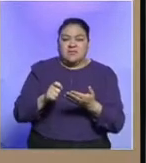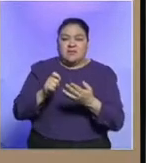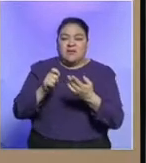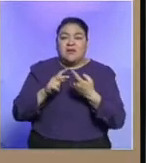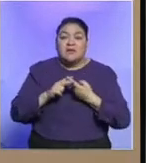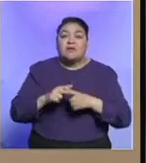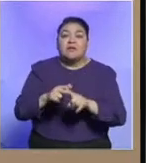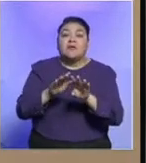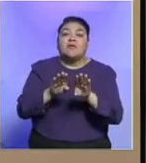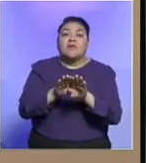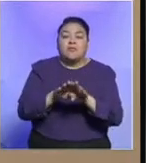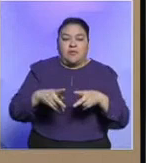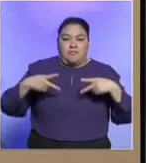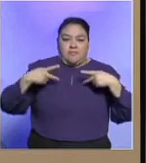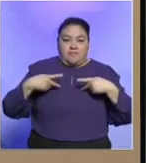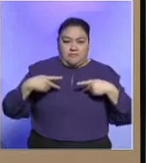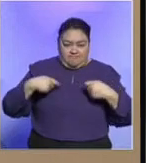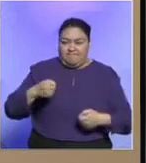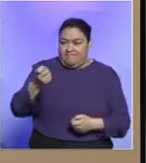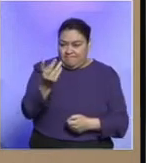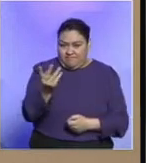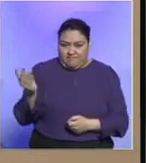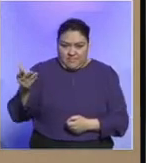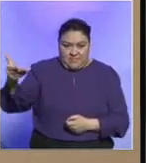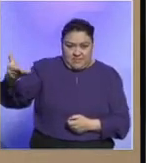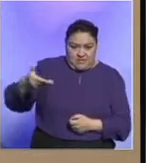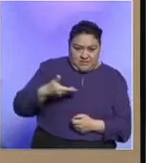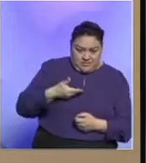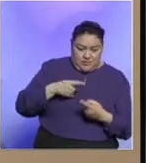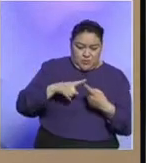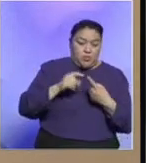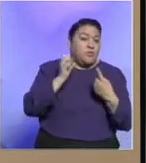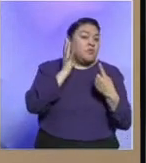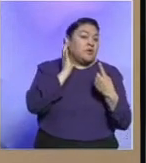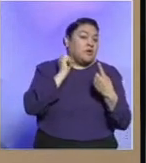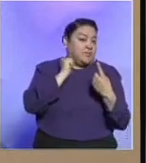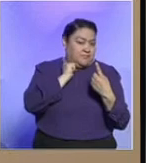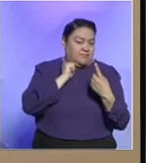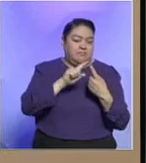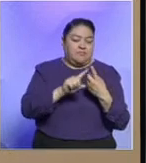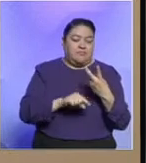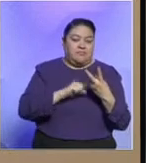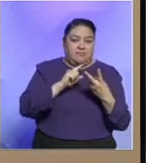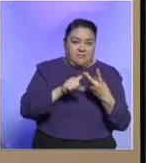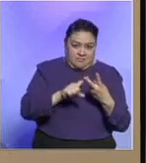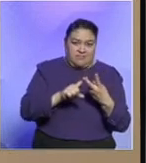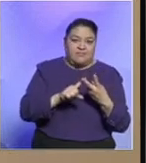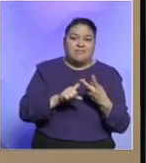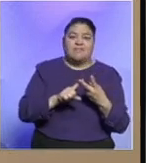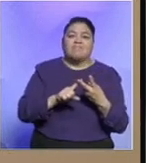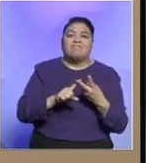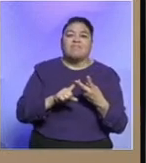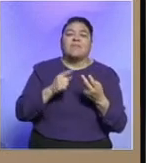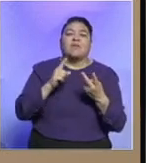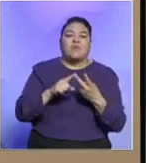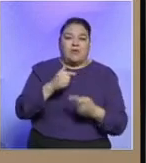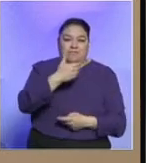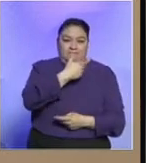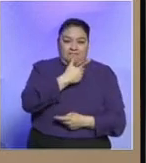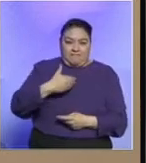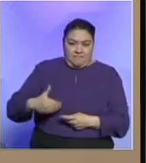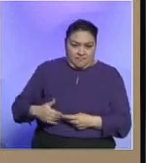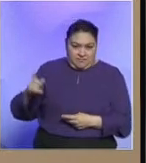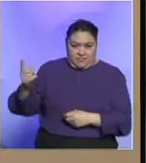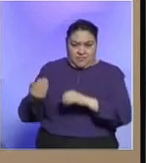partida las peticiones efectuadas por el Senado de la República por conducto de la presidencia de su